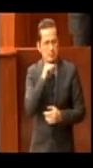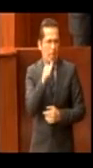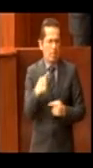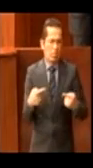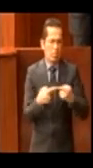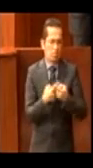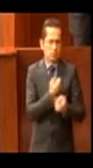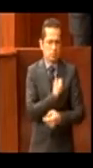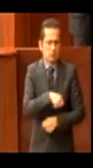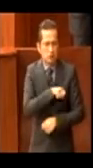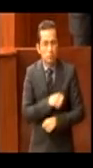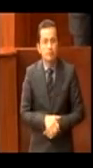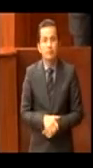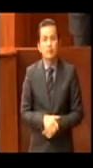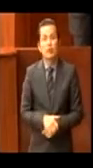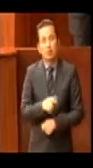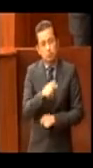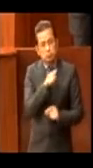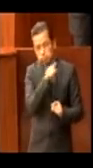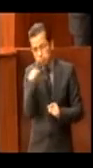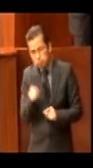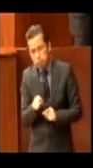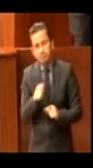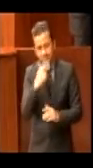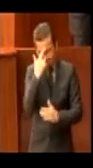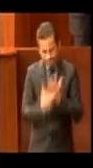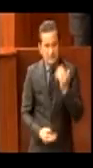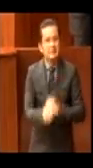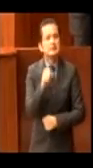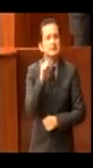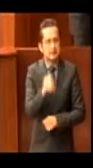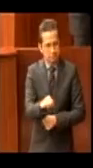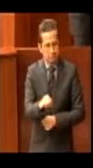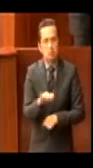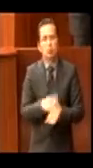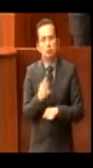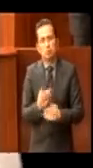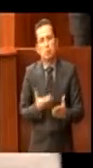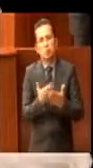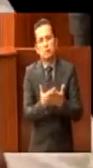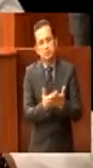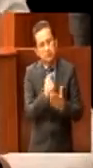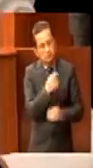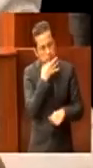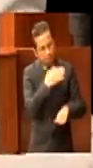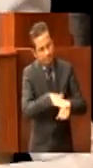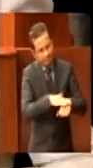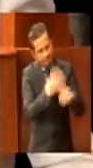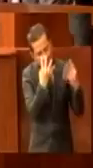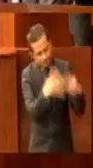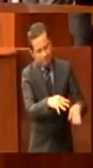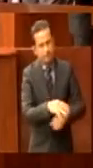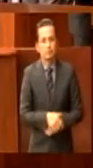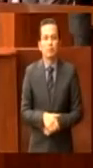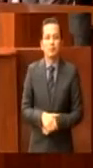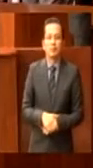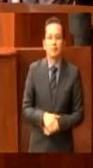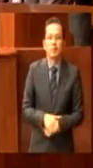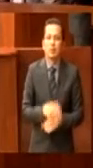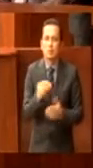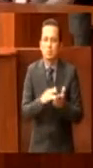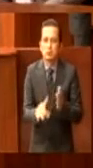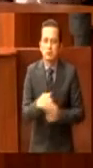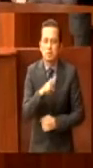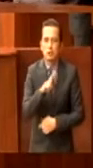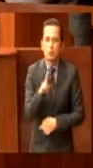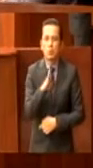existente la infracción y se propone imponer una amonestación pública es la cuenta de magistradas magistrado ruby muchísimas